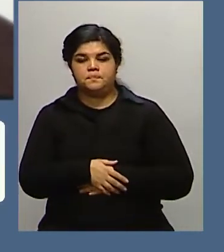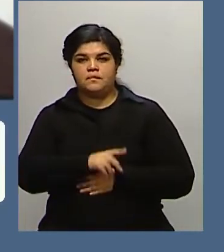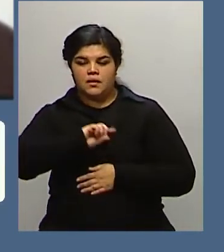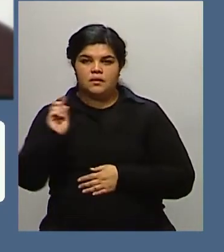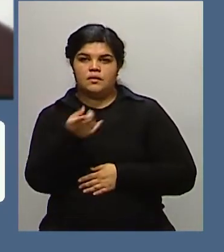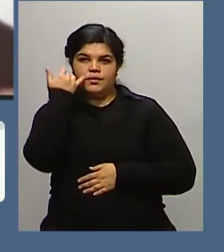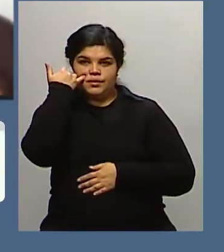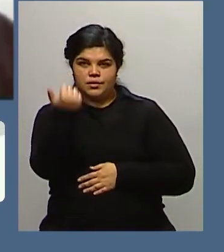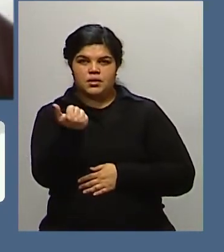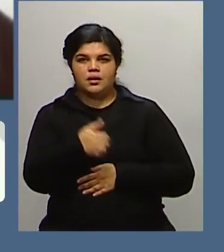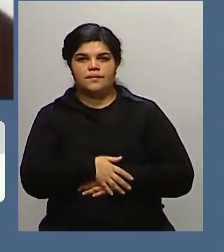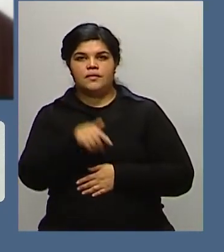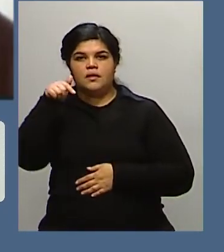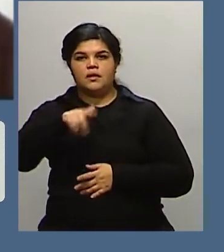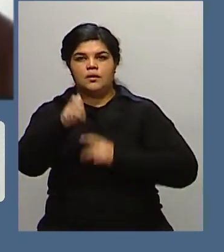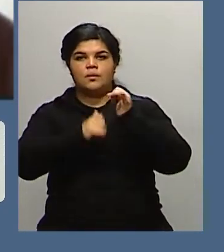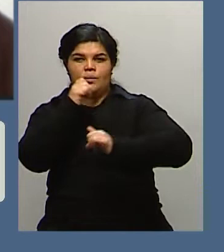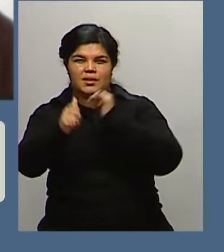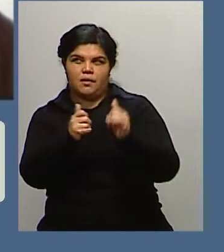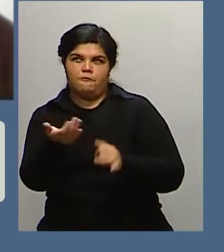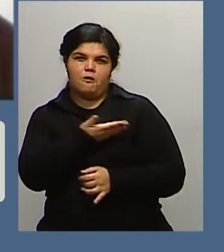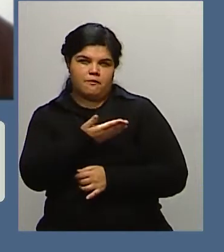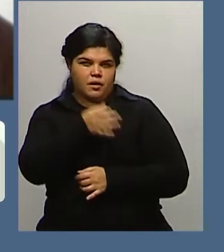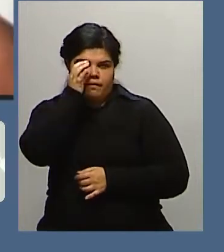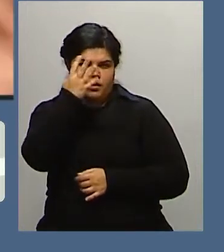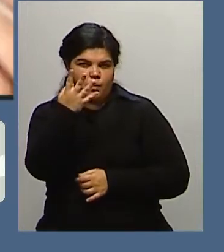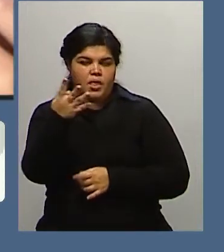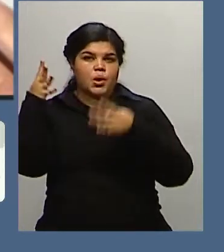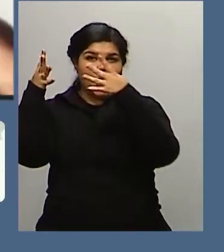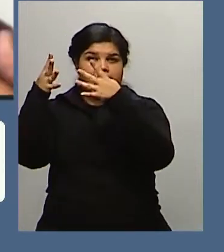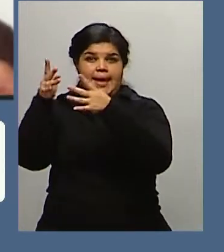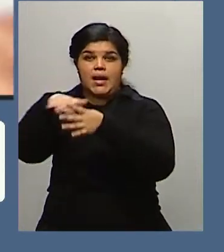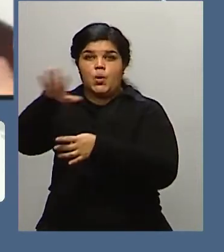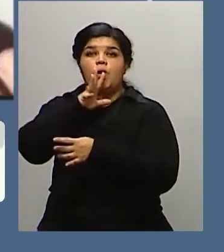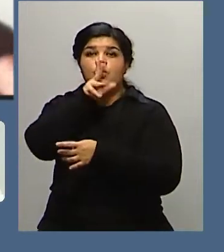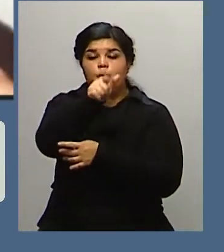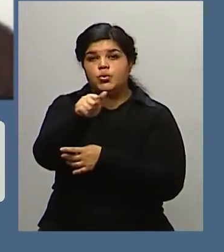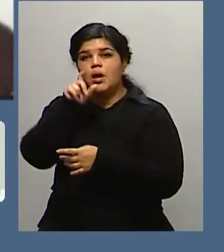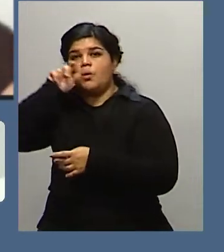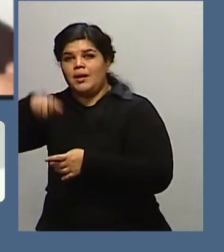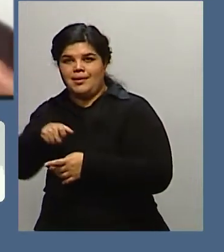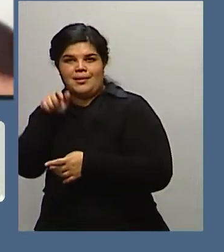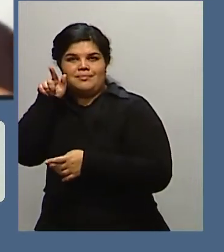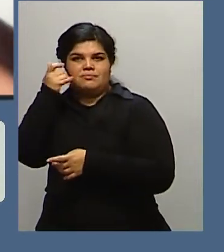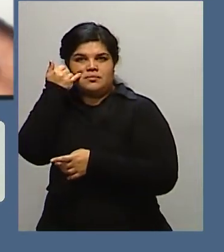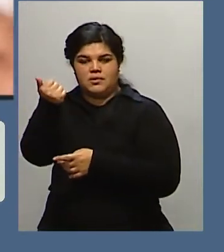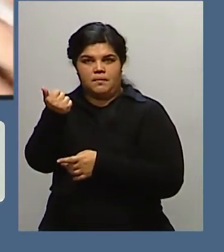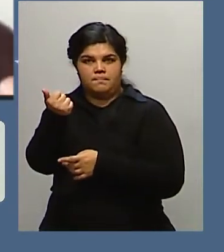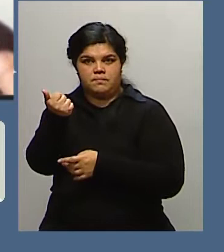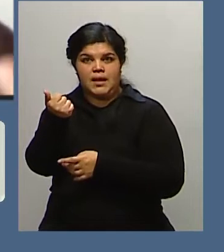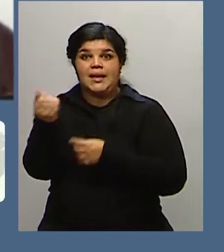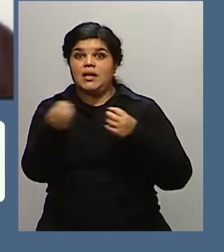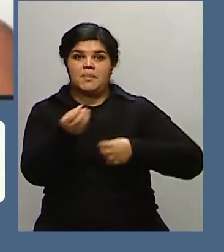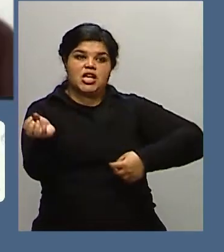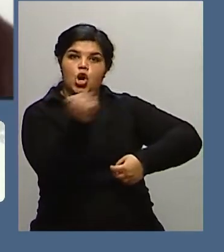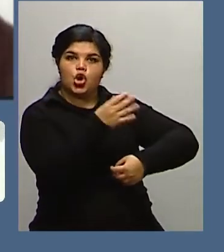efecto estuvo amortiguado porque la guerra empezó el 24 de febrero y ya prácticamente toda la cosecha fina se había vendido. Distinto